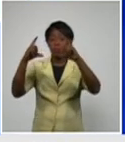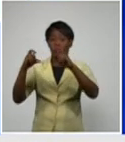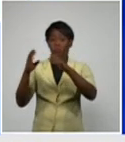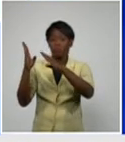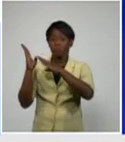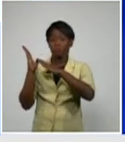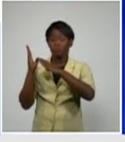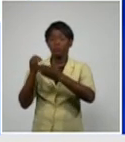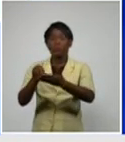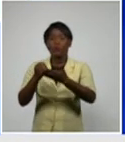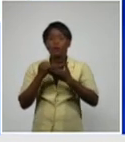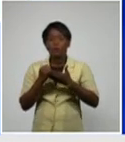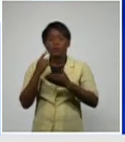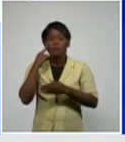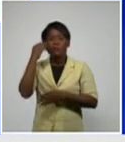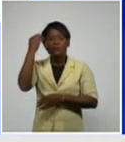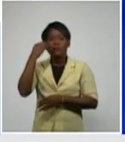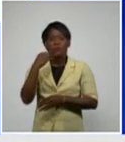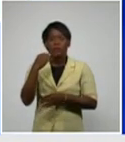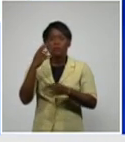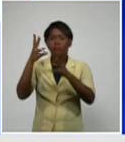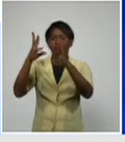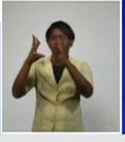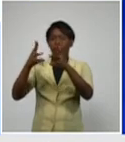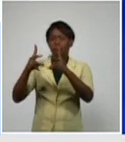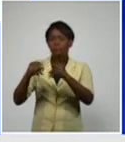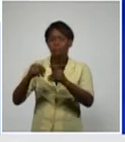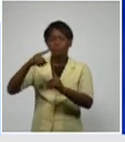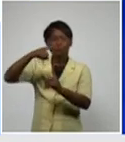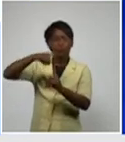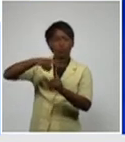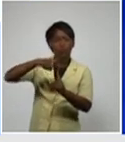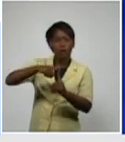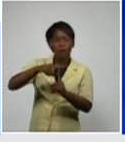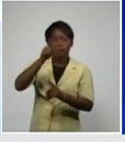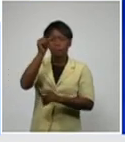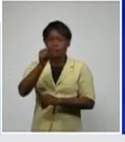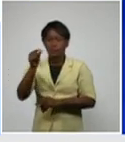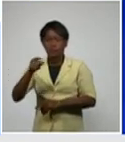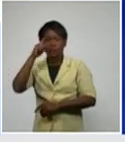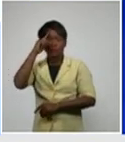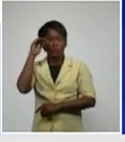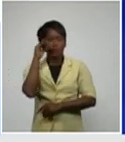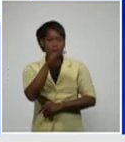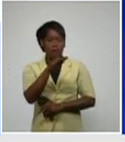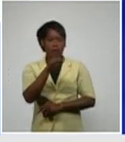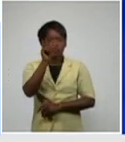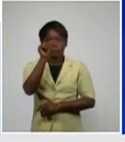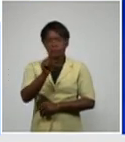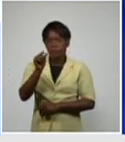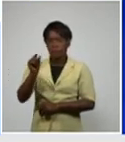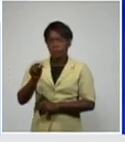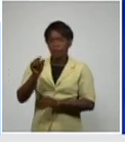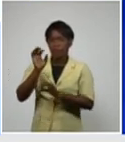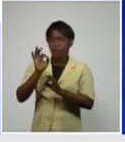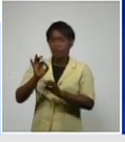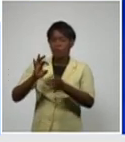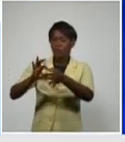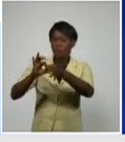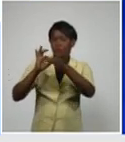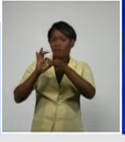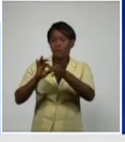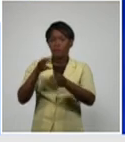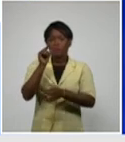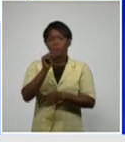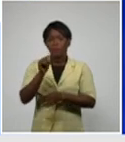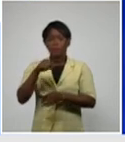ver el fuerte incremento de casos que hemos tenido a partir del